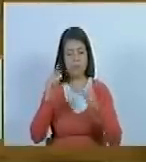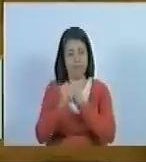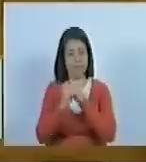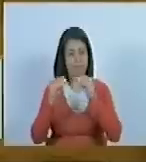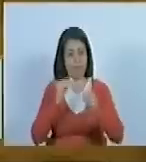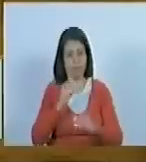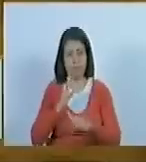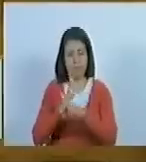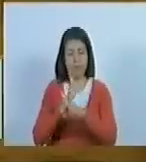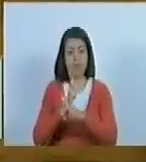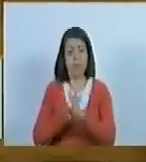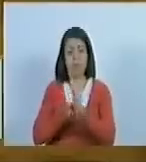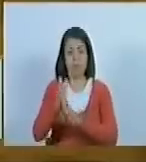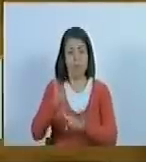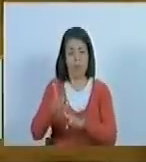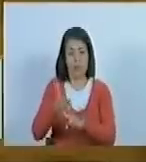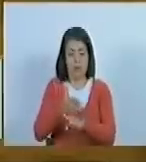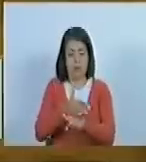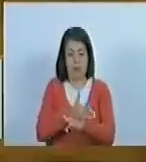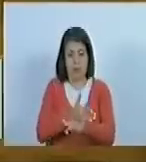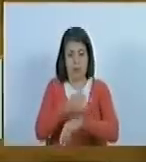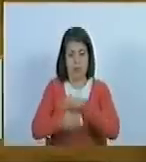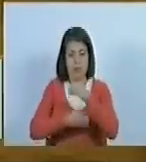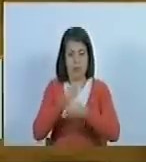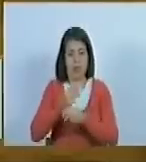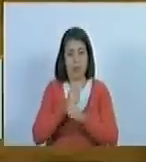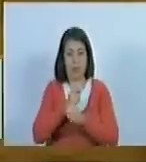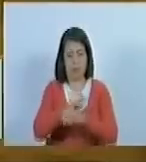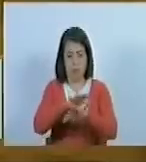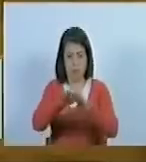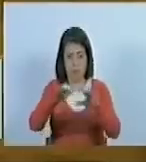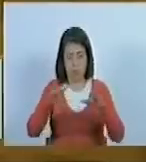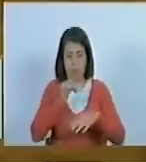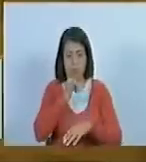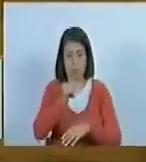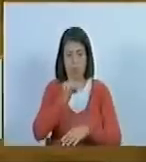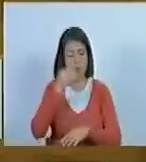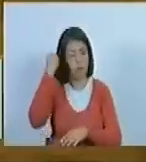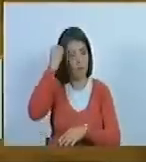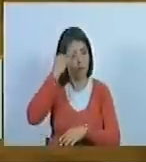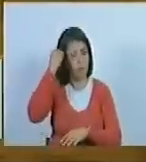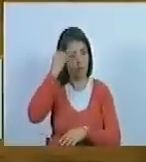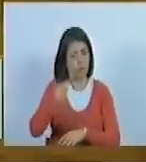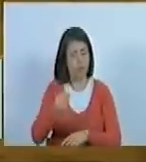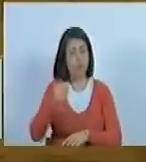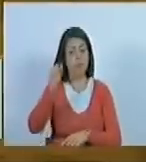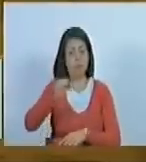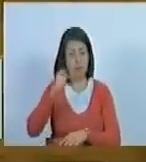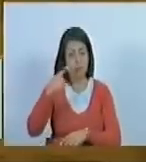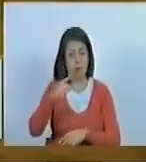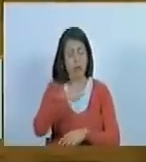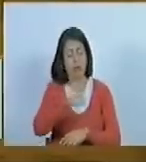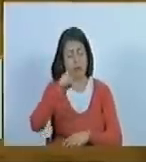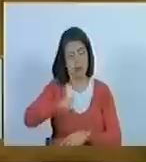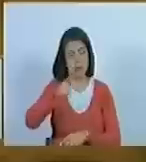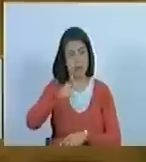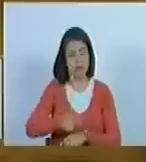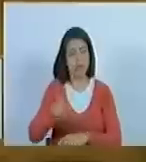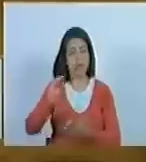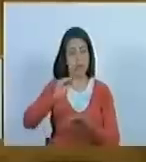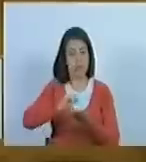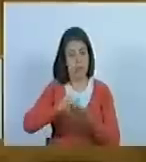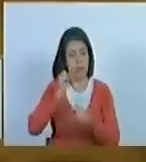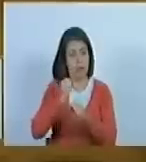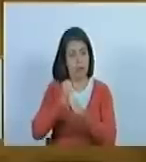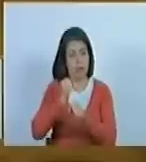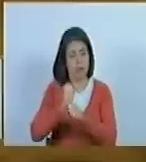contrastarlos, sintetizarlos antes de hacer pública la información. Considerando que existe la imperiosa necesidad de resaltar la